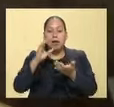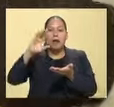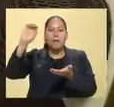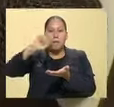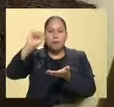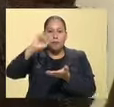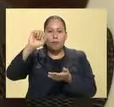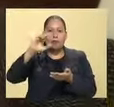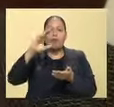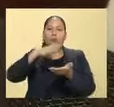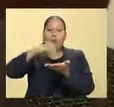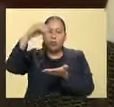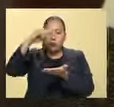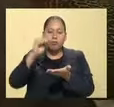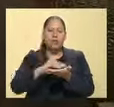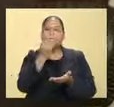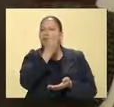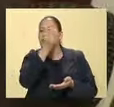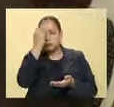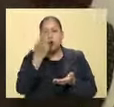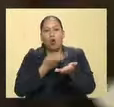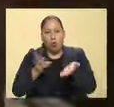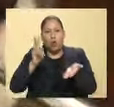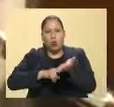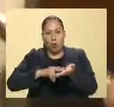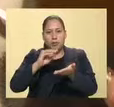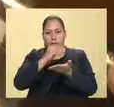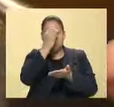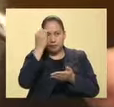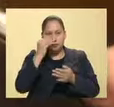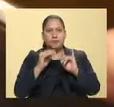¿cierto? Sí, las dos cosas, exactamente.